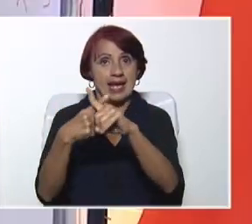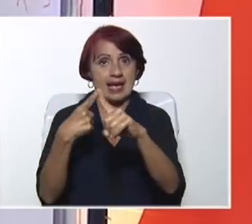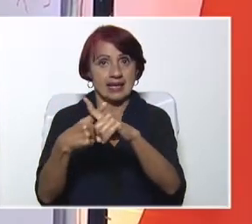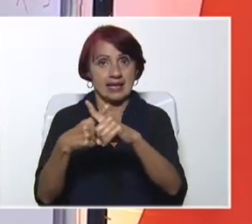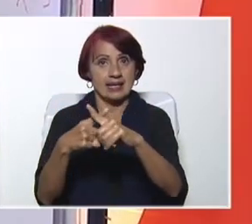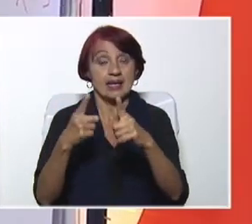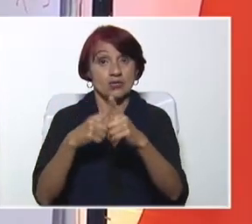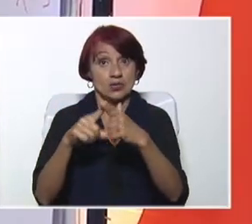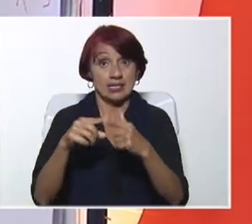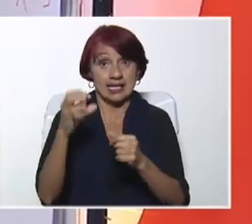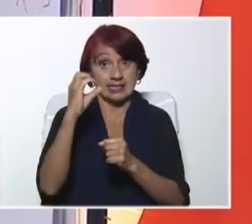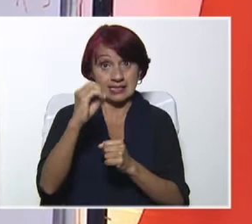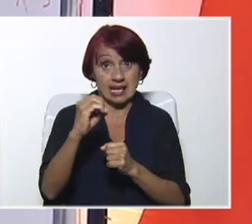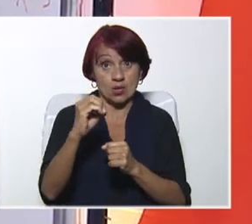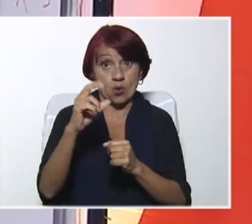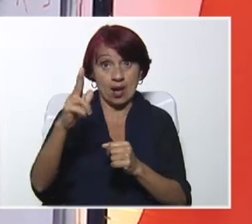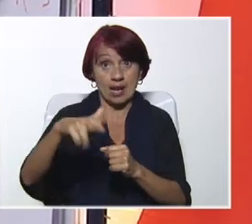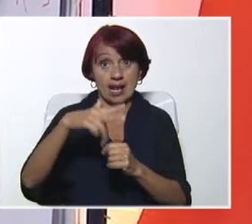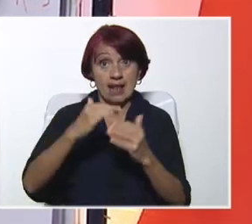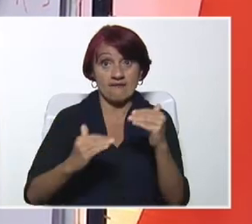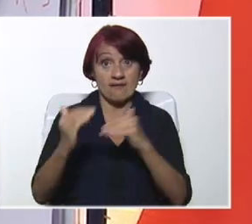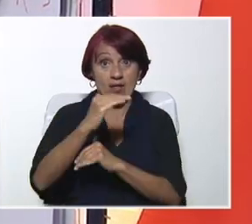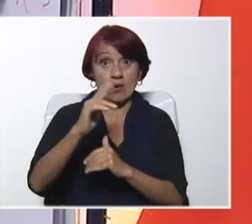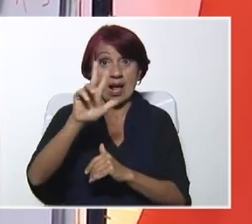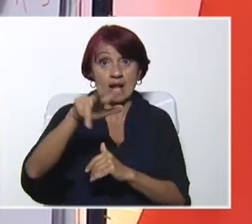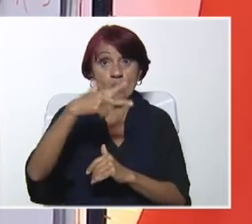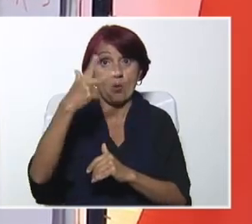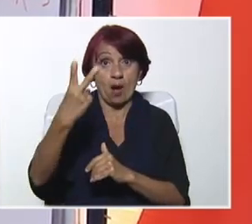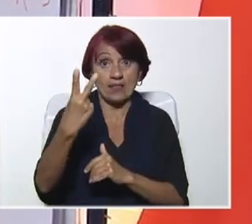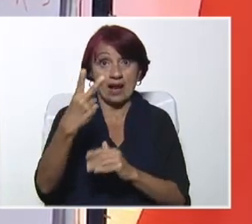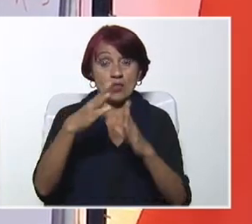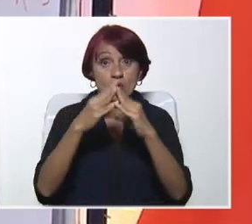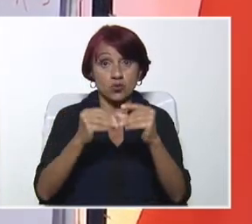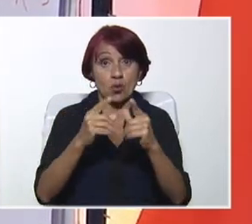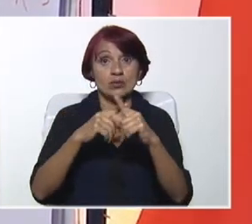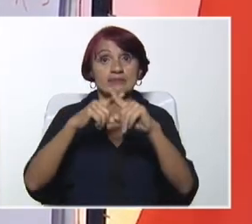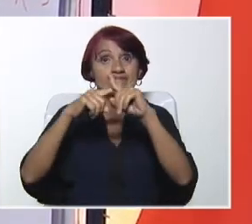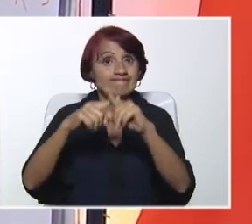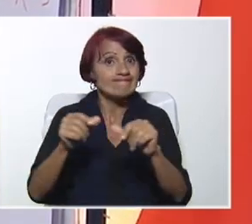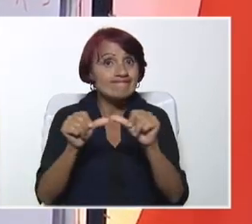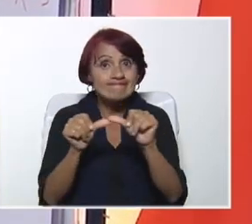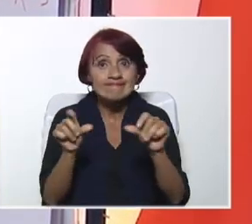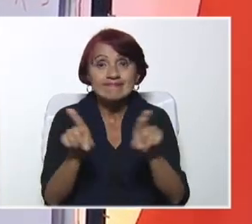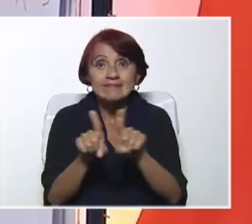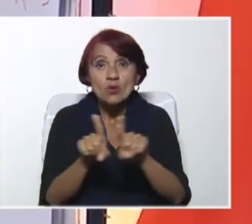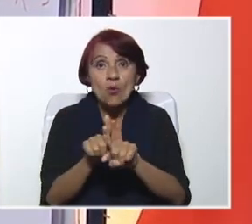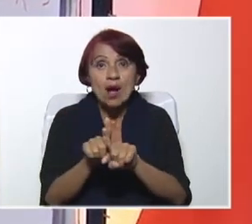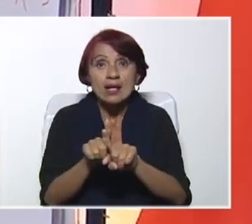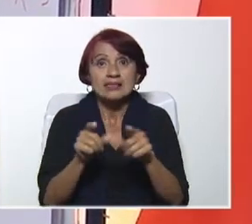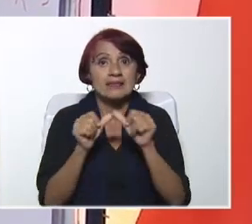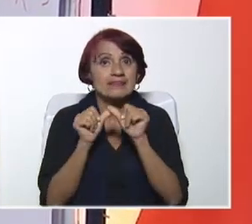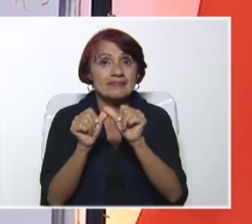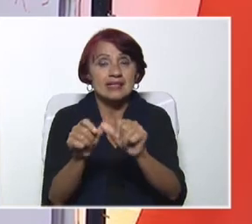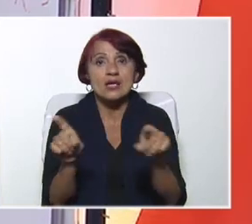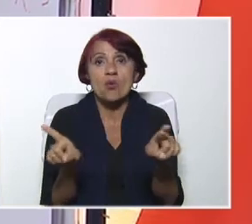0x al cuadrado más 3x al cuadrado, se mantiene el 3x al cuadrado,